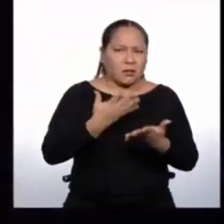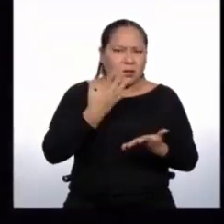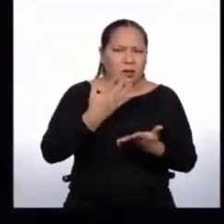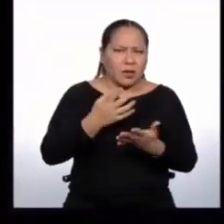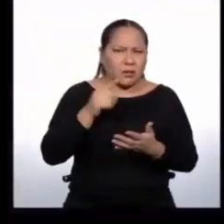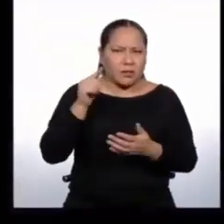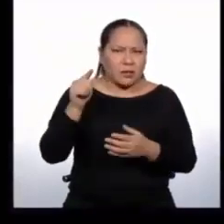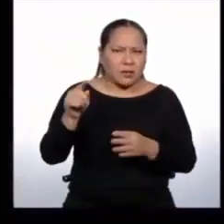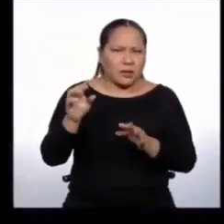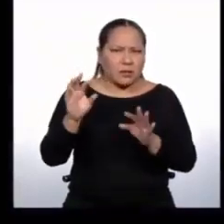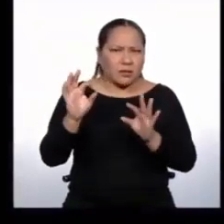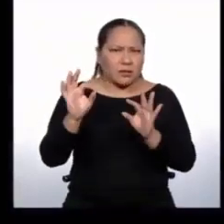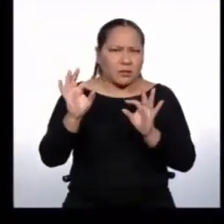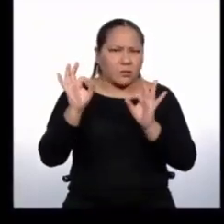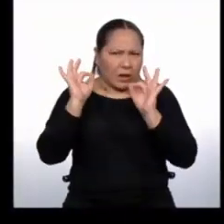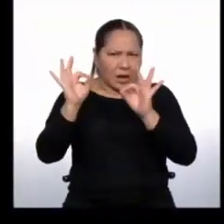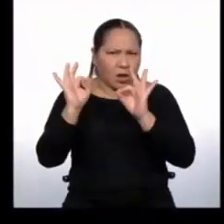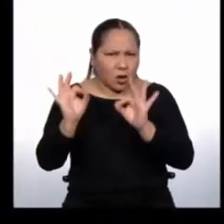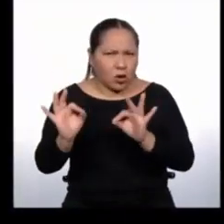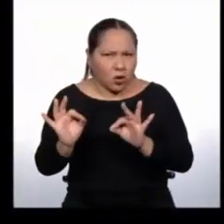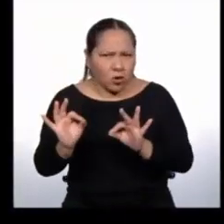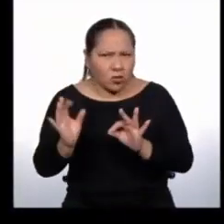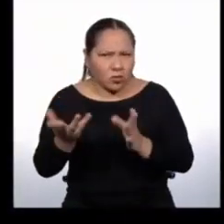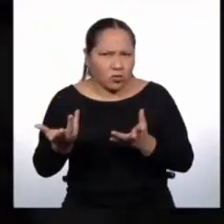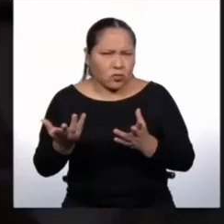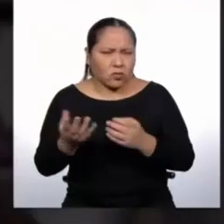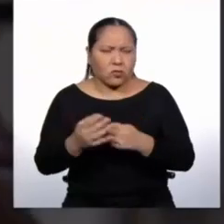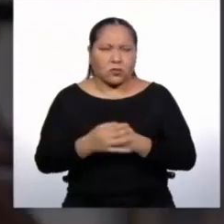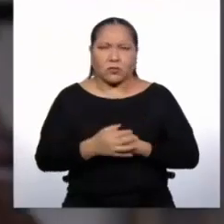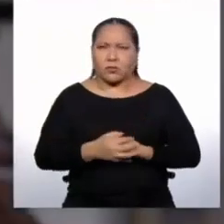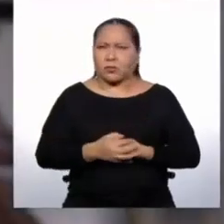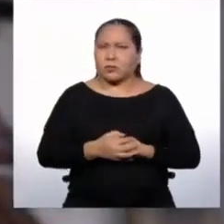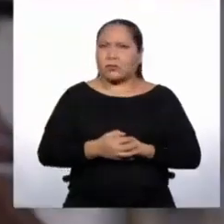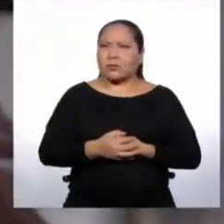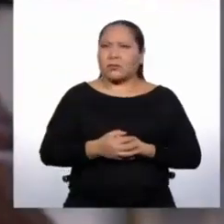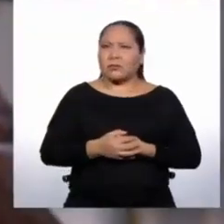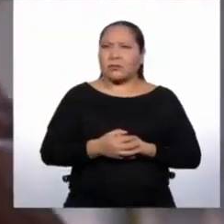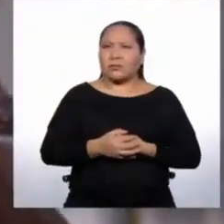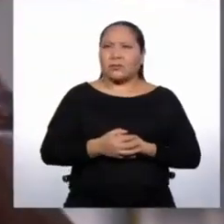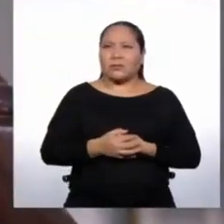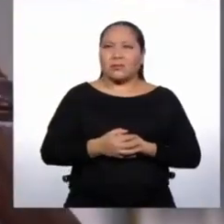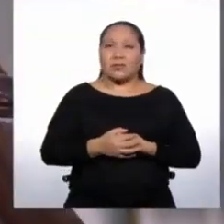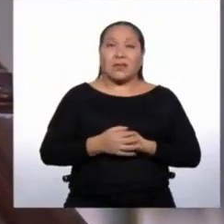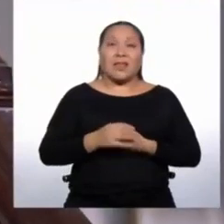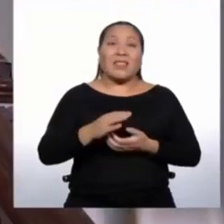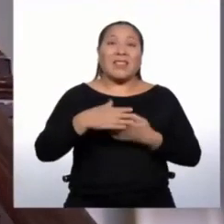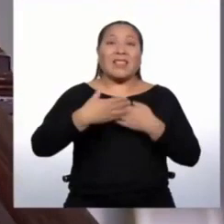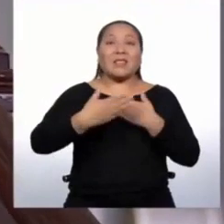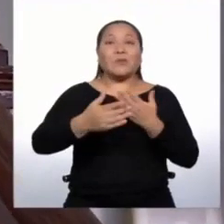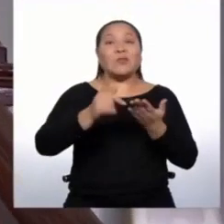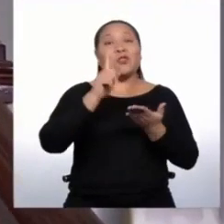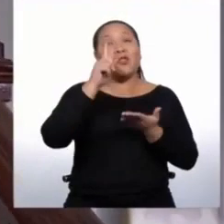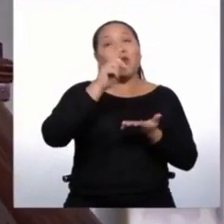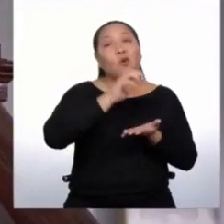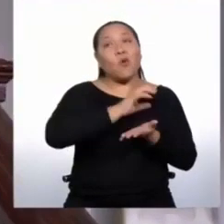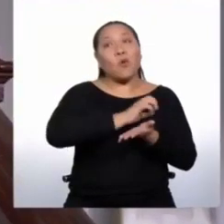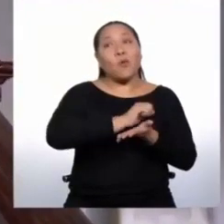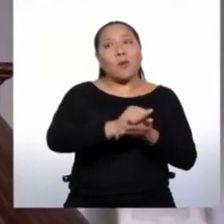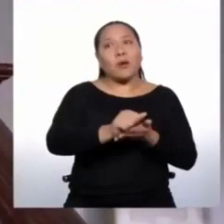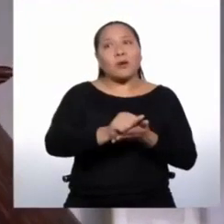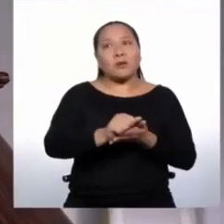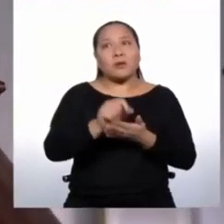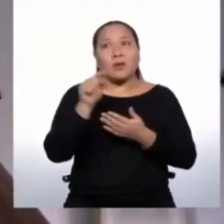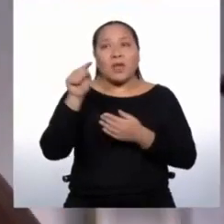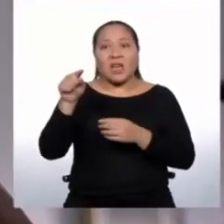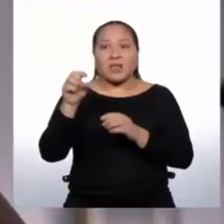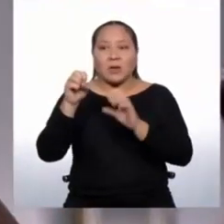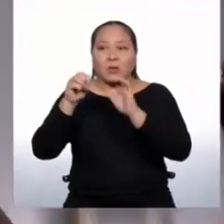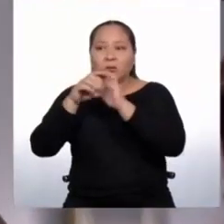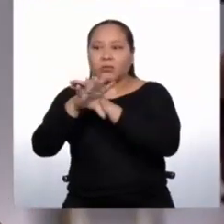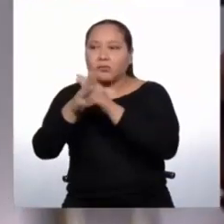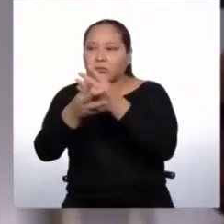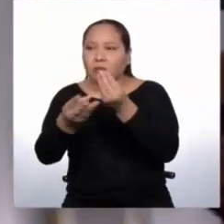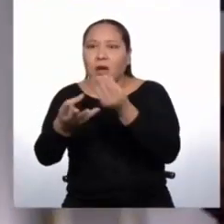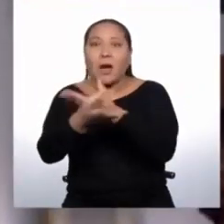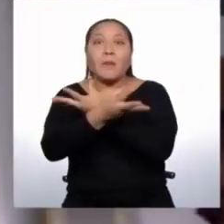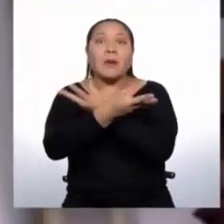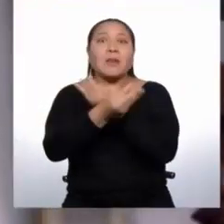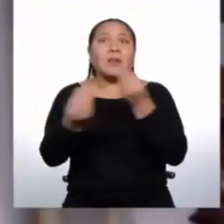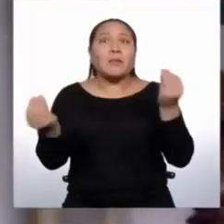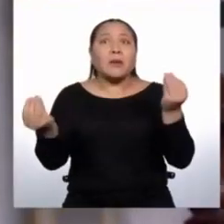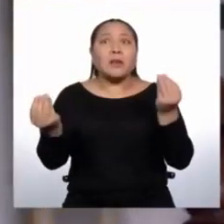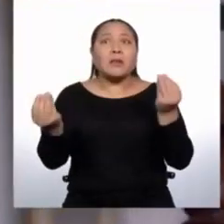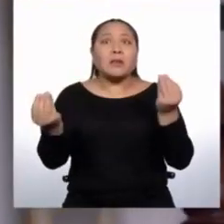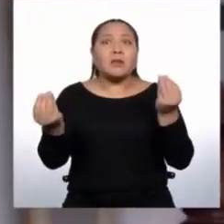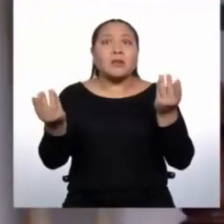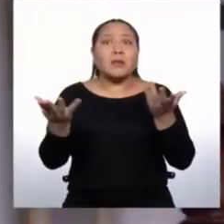que una bomba Orsini o un torpedo Whitehead. Al cabo de un mes, el cañoncito había desaparecido de la consola para